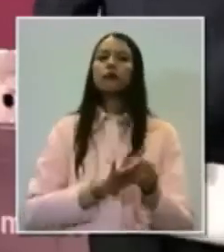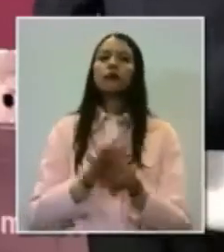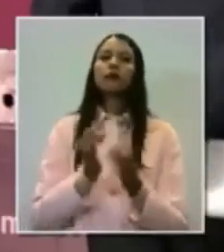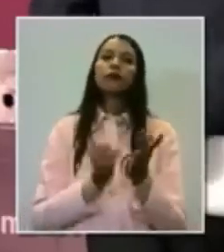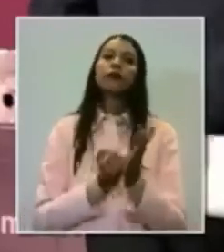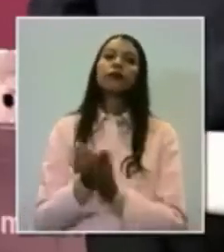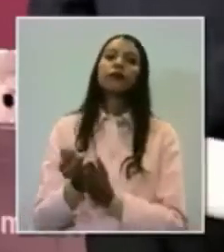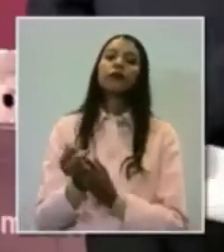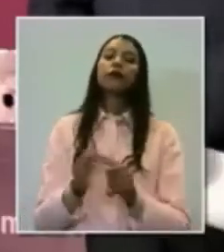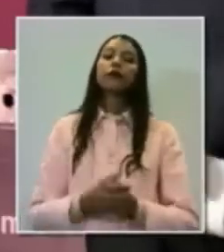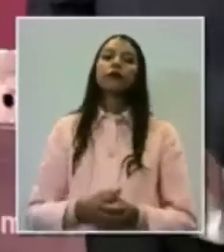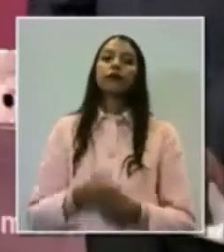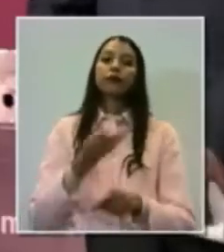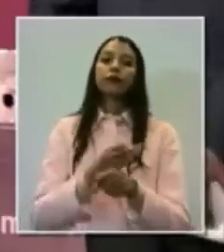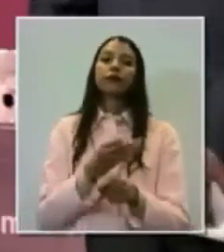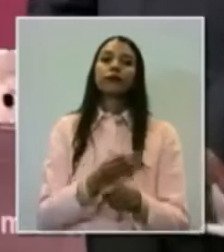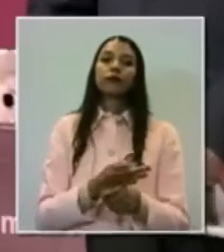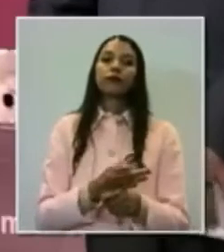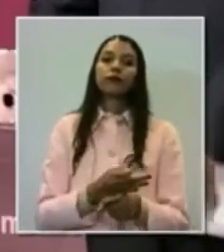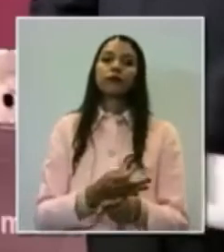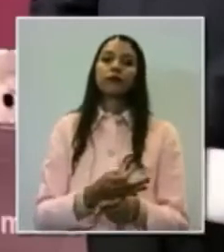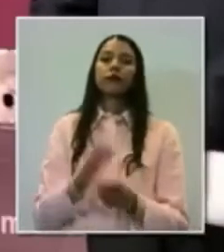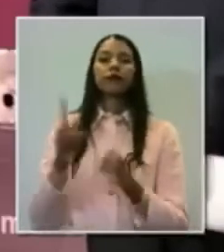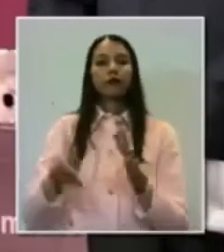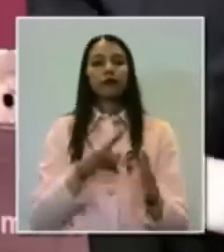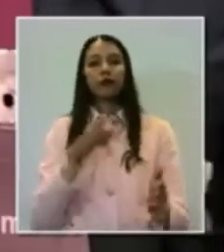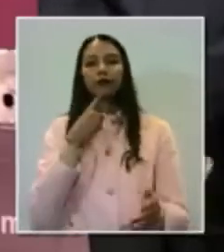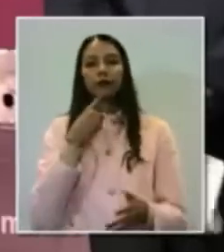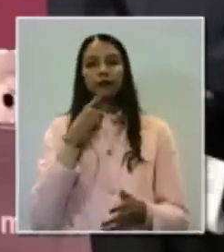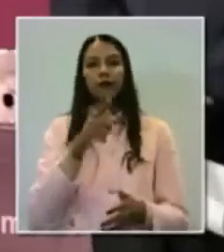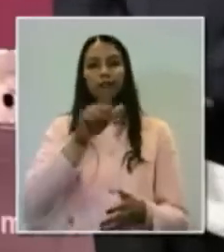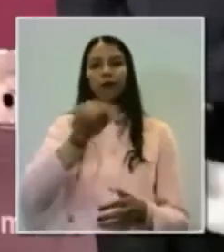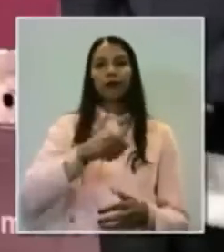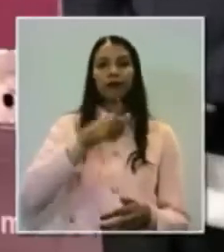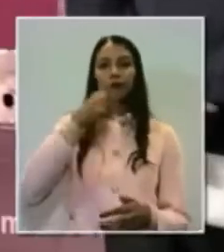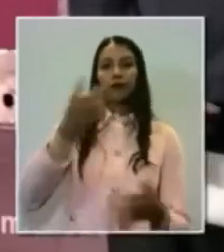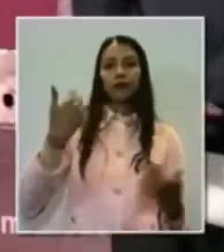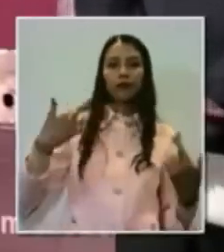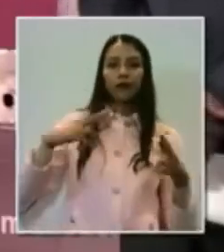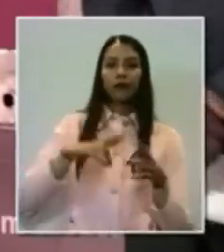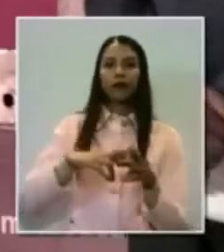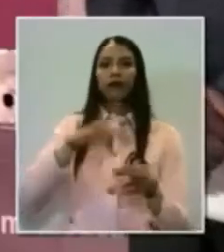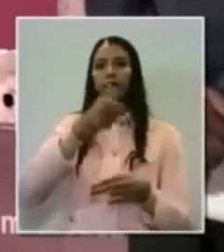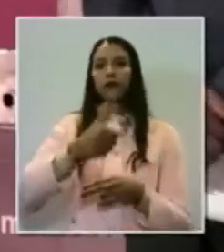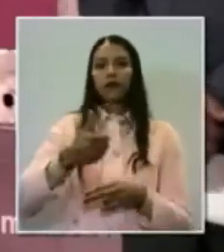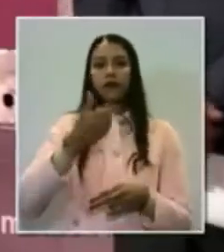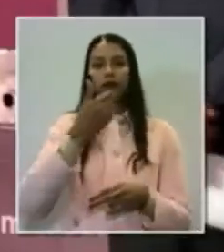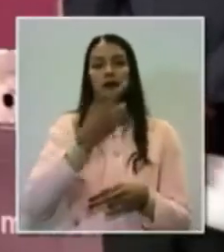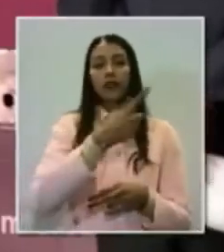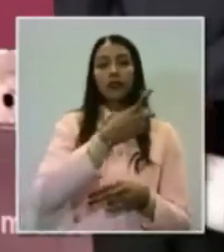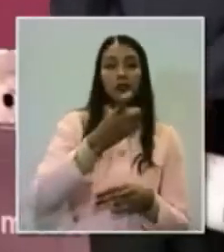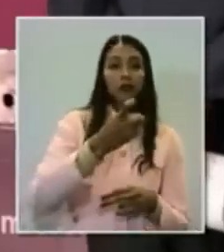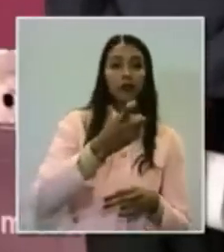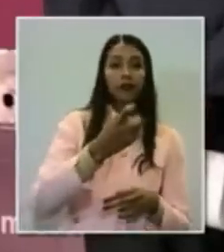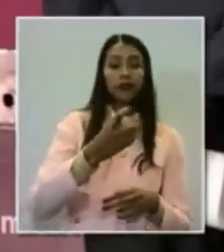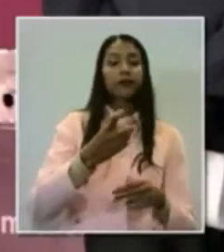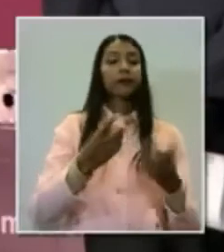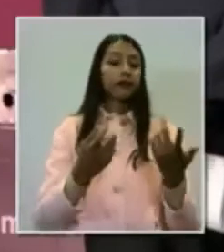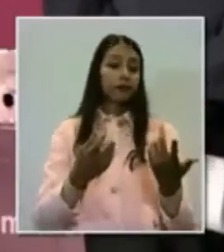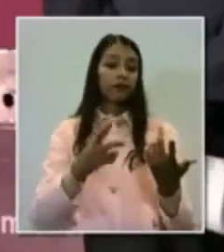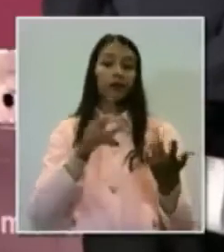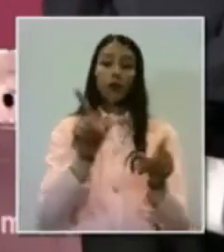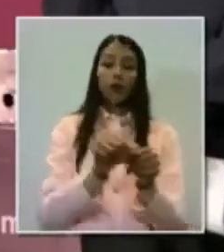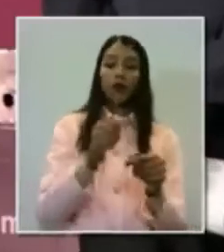decisión. Ahorita, como vuelvo a repetir, 76 maestros de cada 100 cobran por cheque, solamente